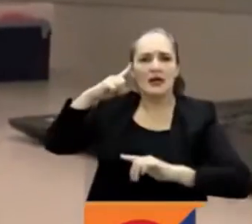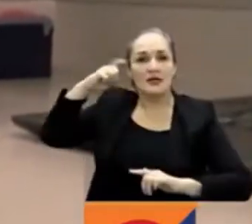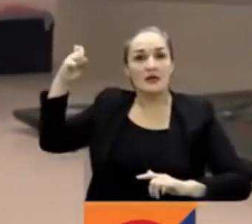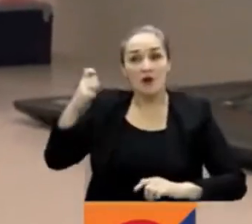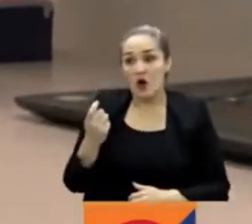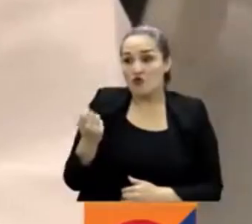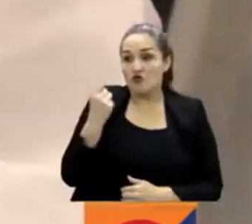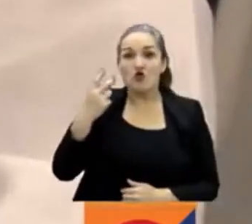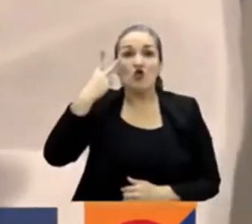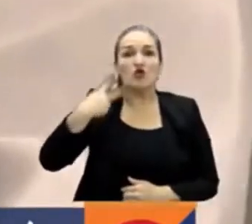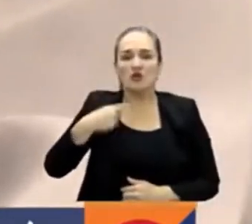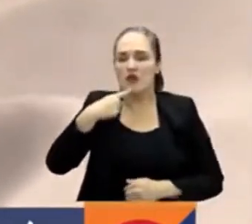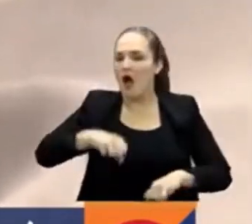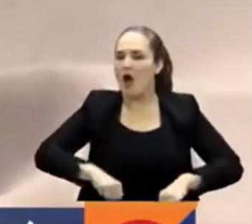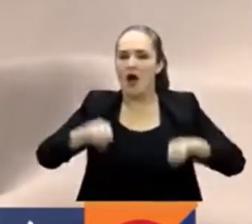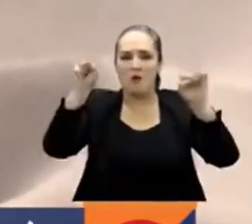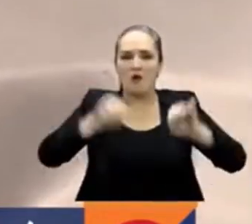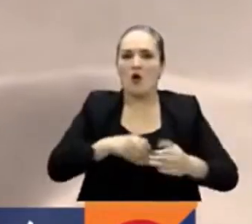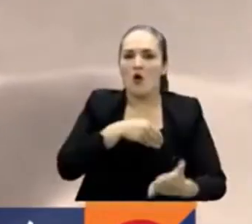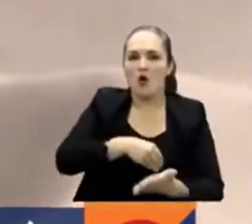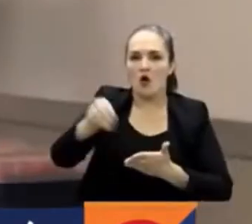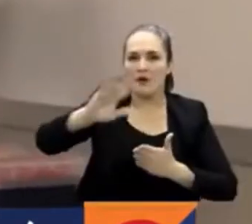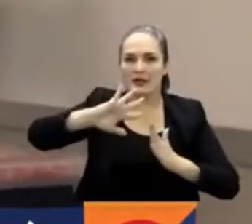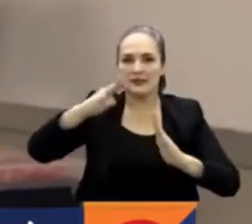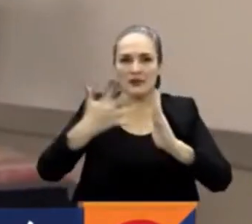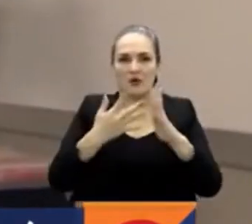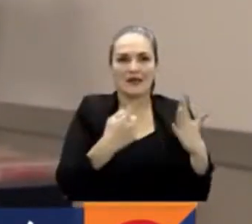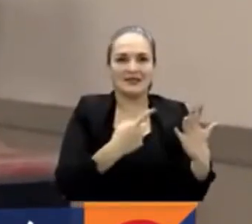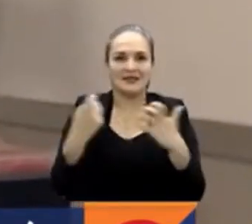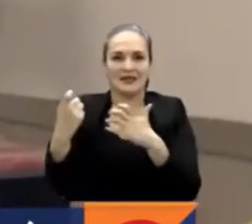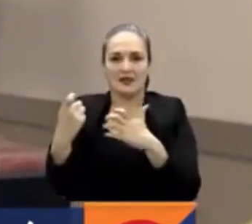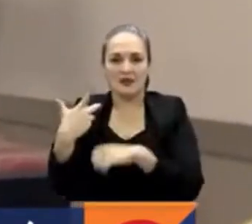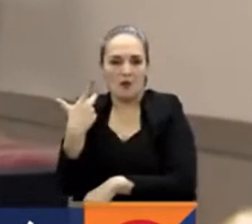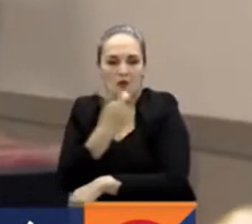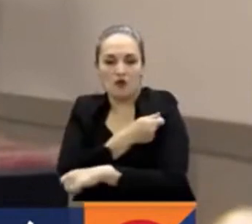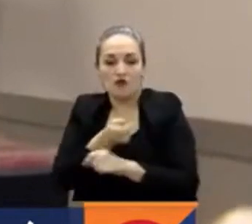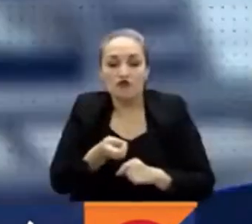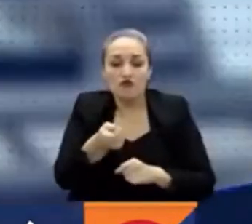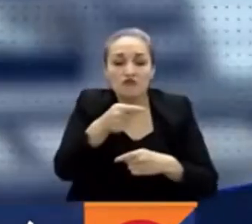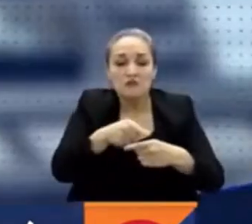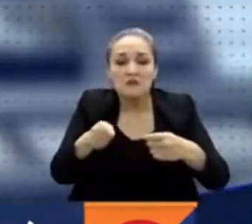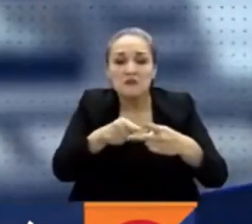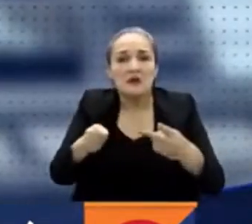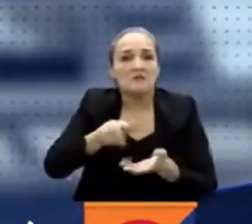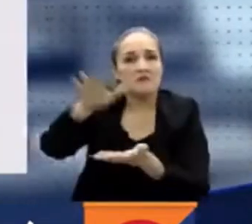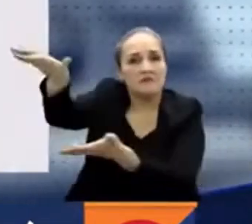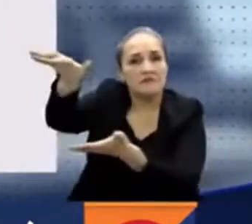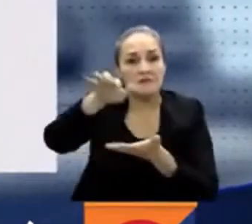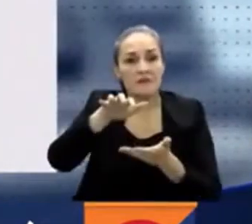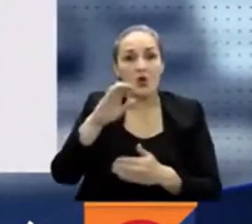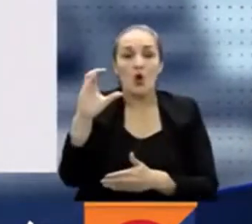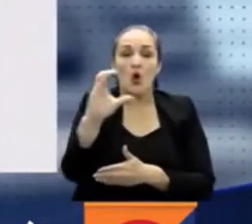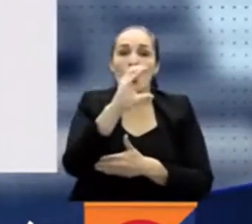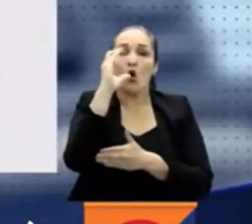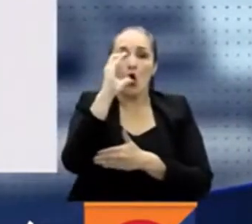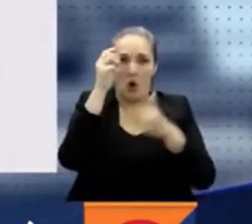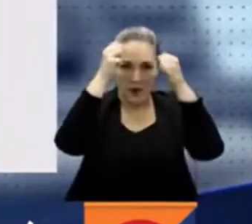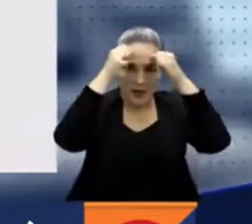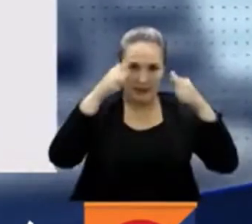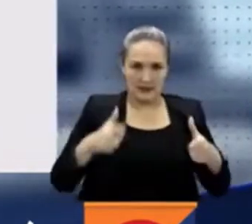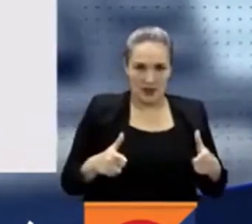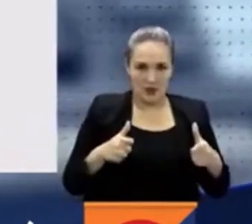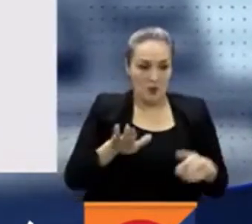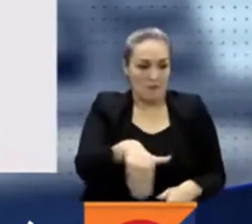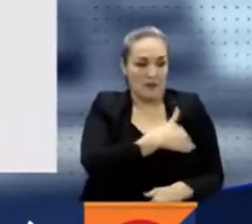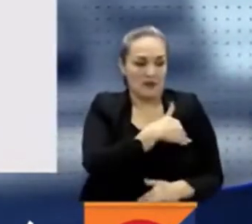sanitarias anunciaron la llegada de 5.600 vacunas al país para las próximas semanas. Donde el Estado colombiano, el Ministerio de Salud, tendría